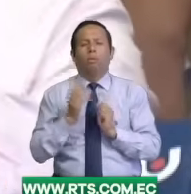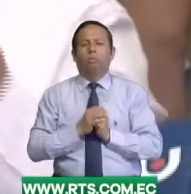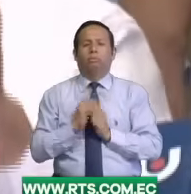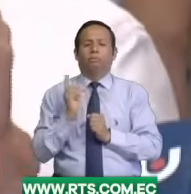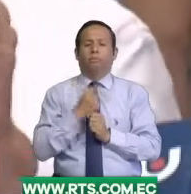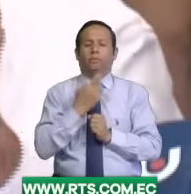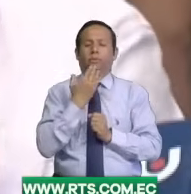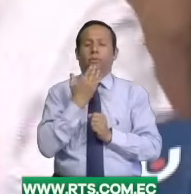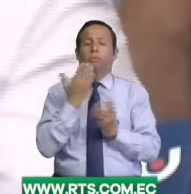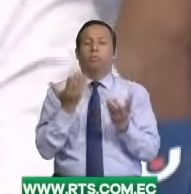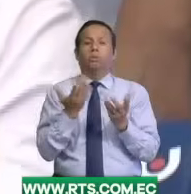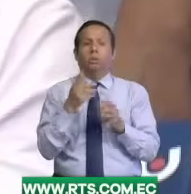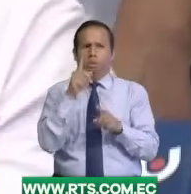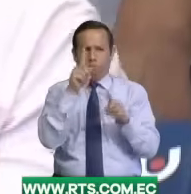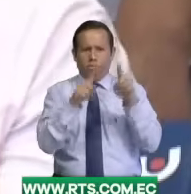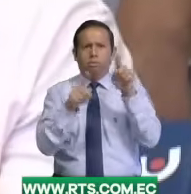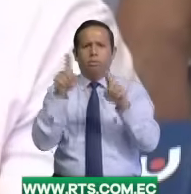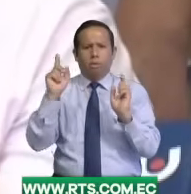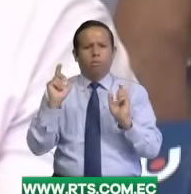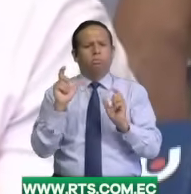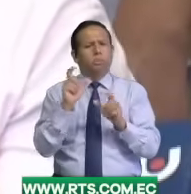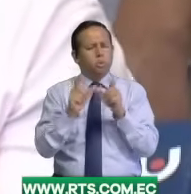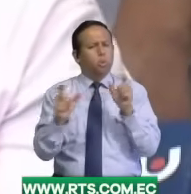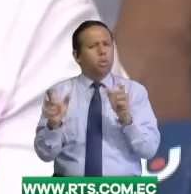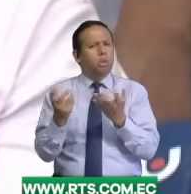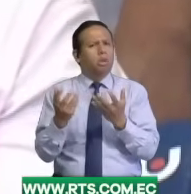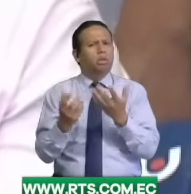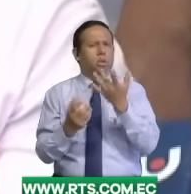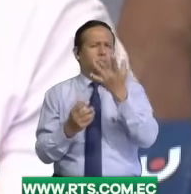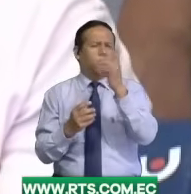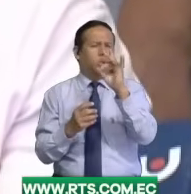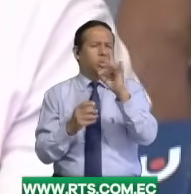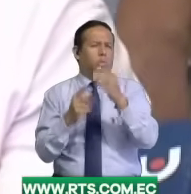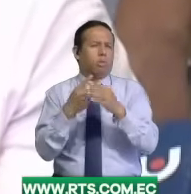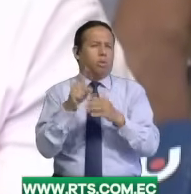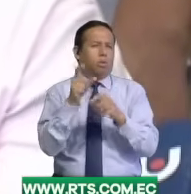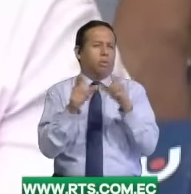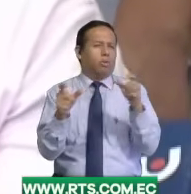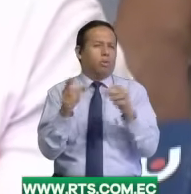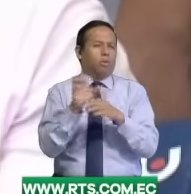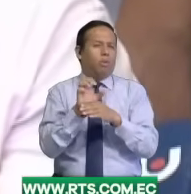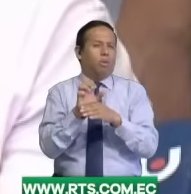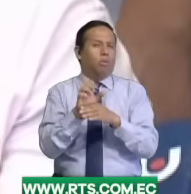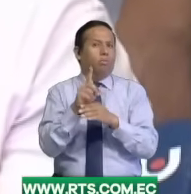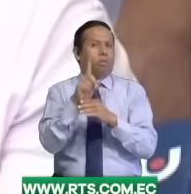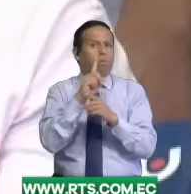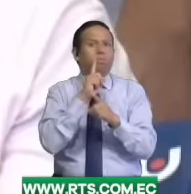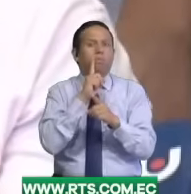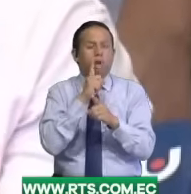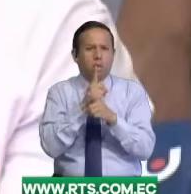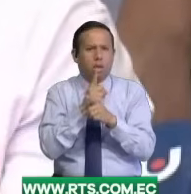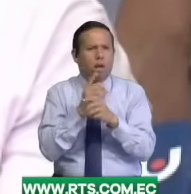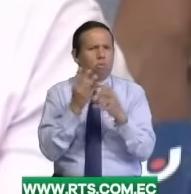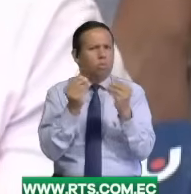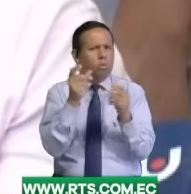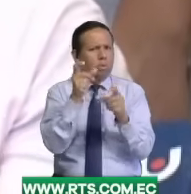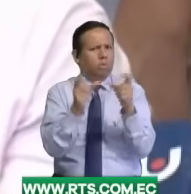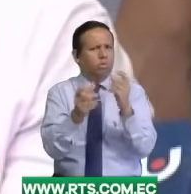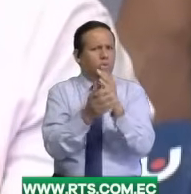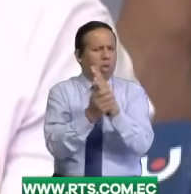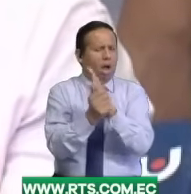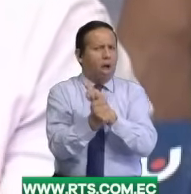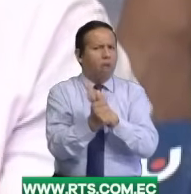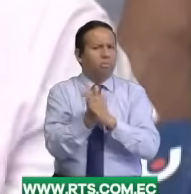sesgados, y esto es interesante, por las personas que conoces. Hay 18 millones de ecuatorianos y créanme que hay un talento berraco, brillante allá